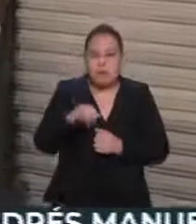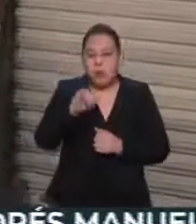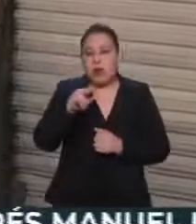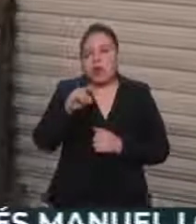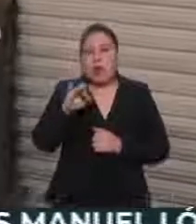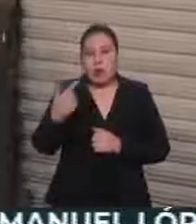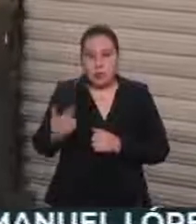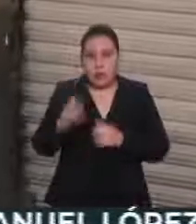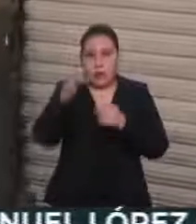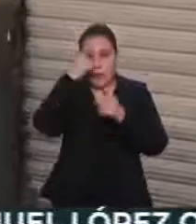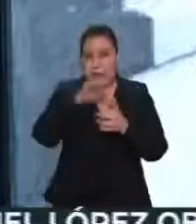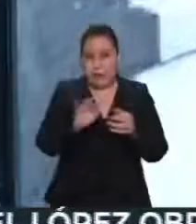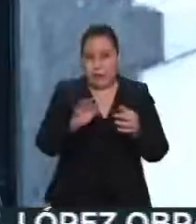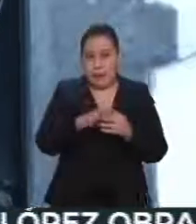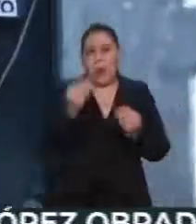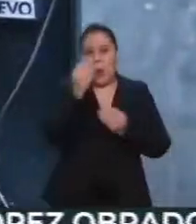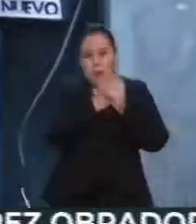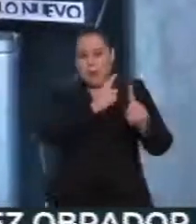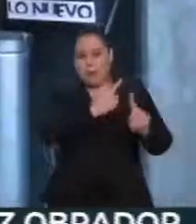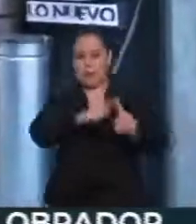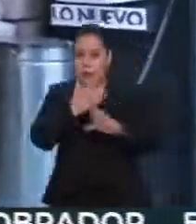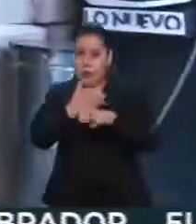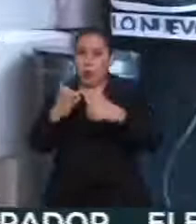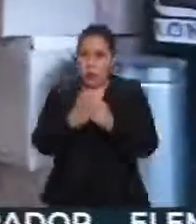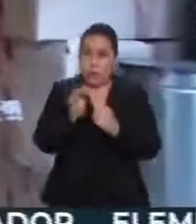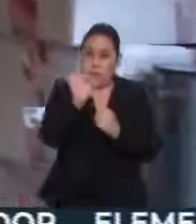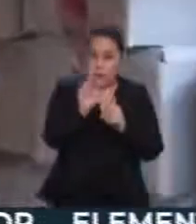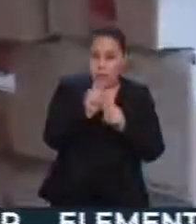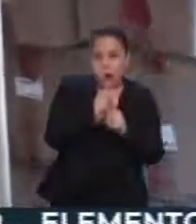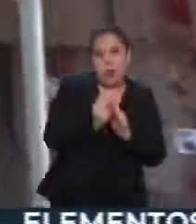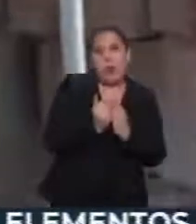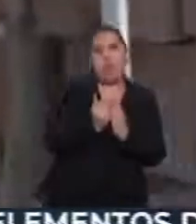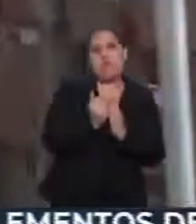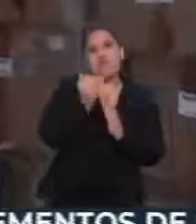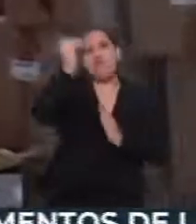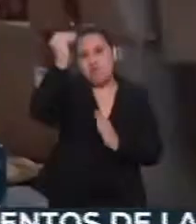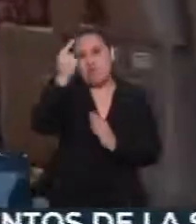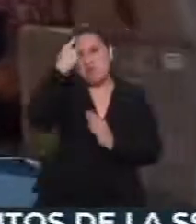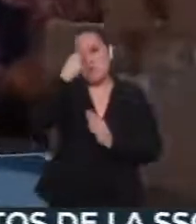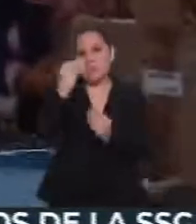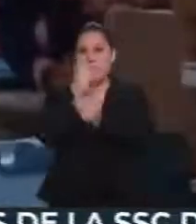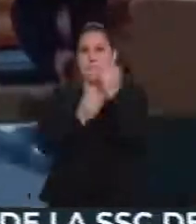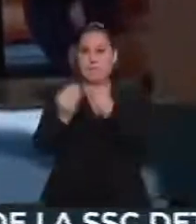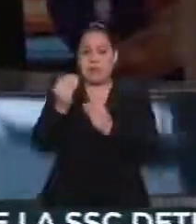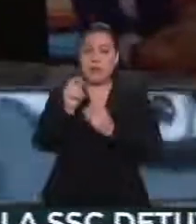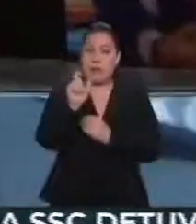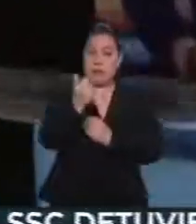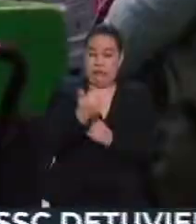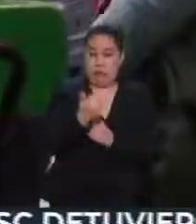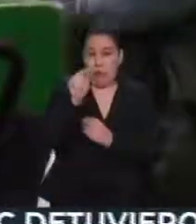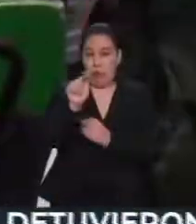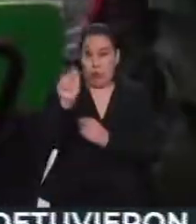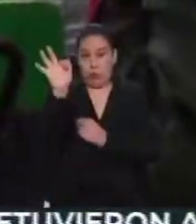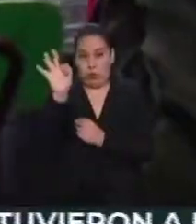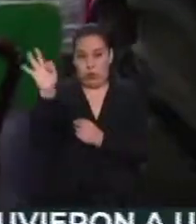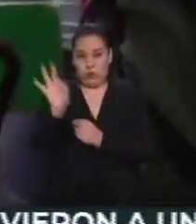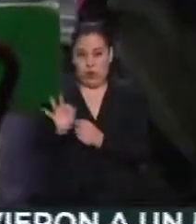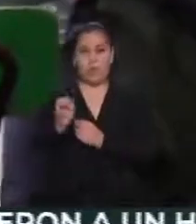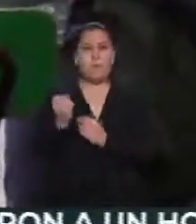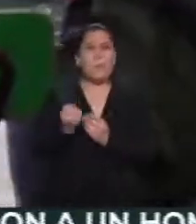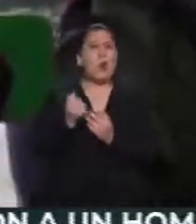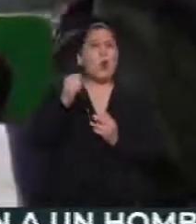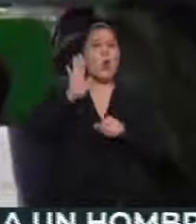al consumidor subieron 6.08%, esto de manera anual. ¿Cuáles son los productos que sufrieron